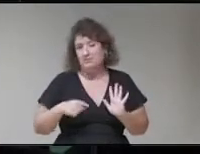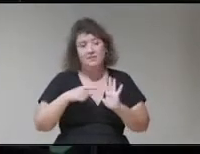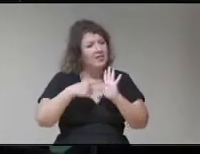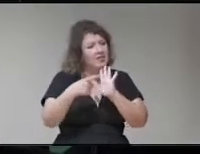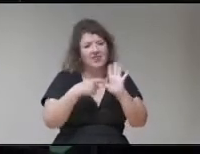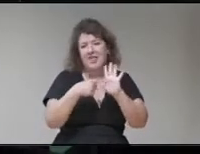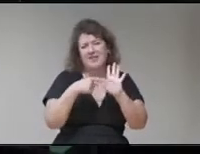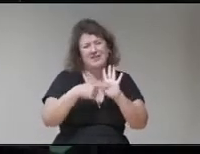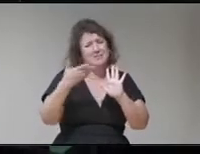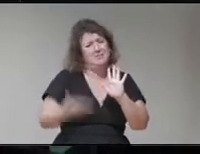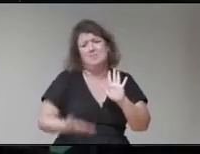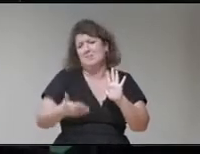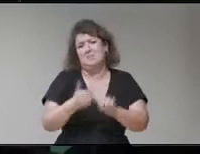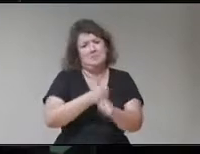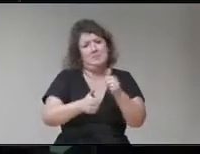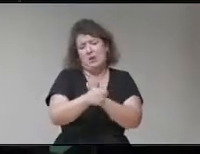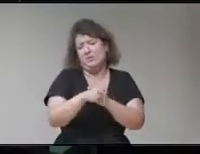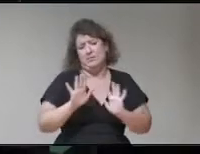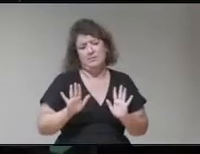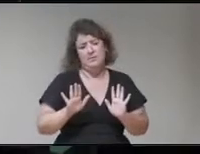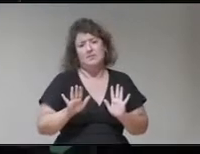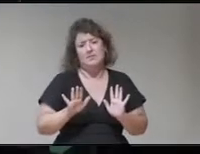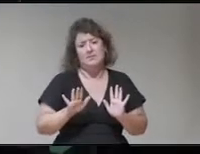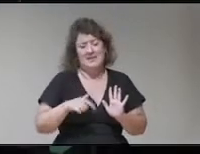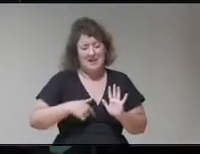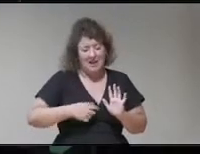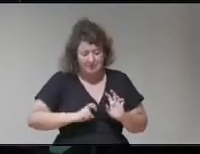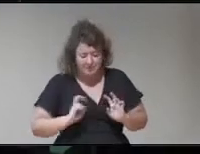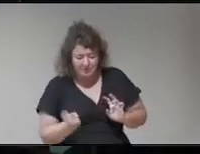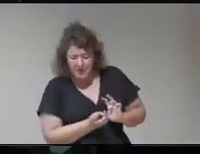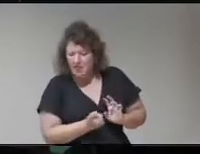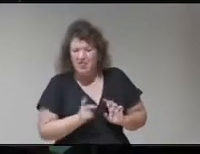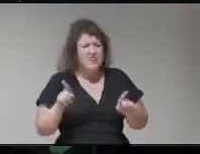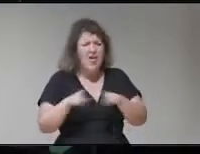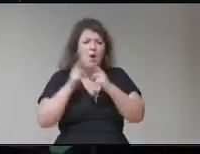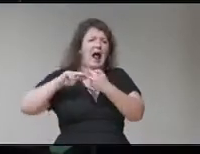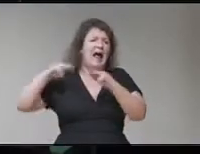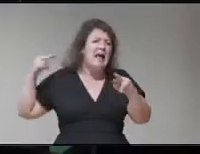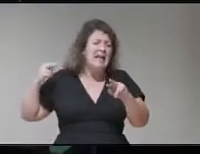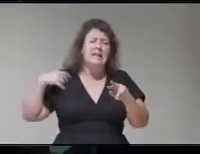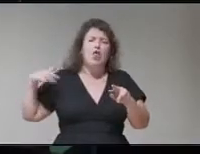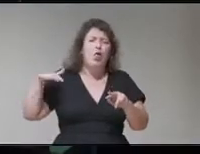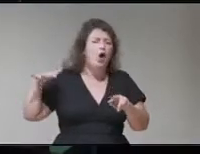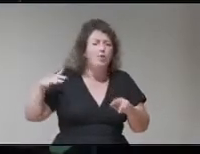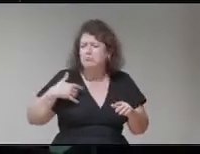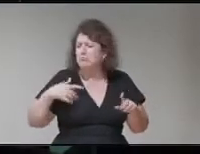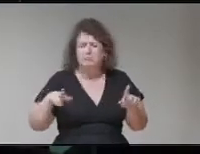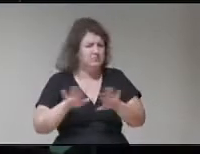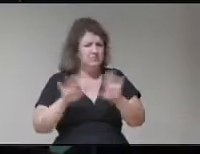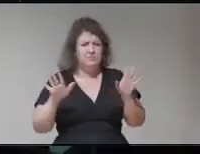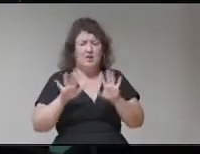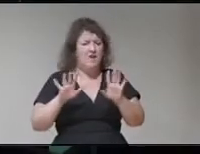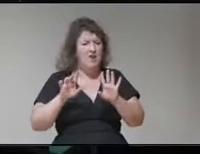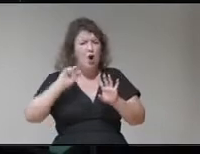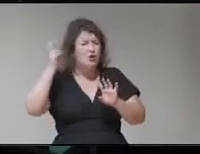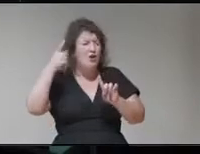componente principal que media lo que hay allí. Ni la genética, ni ningún otro